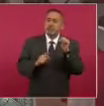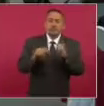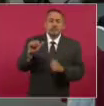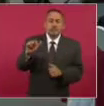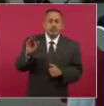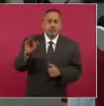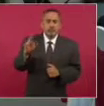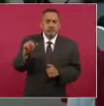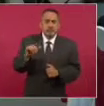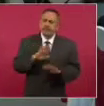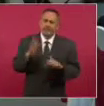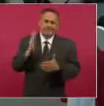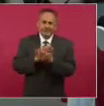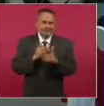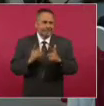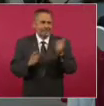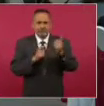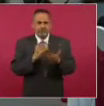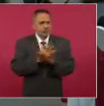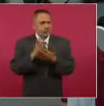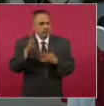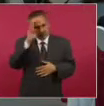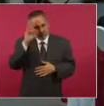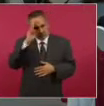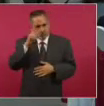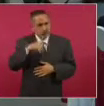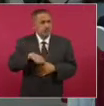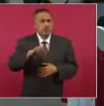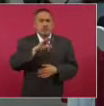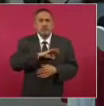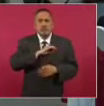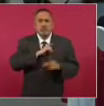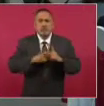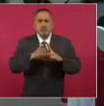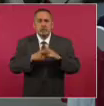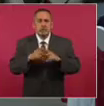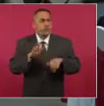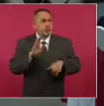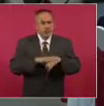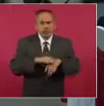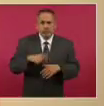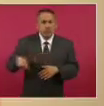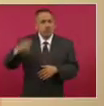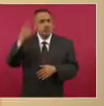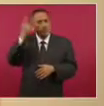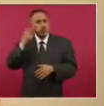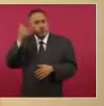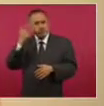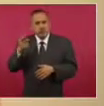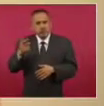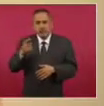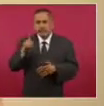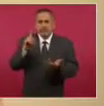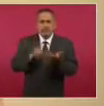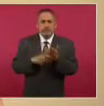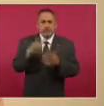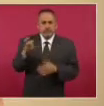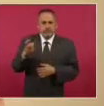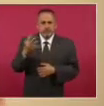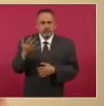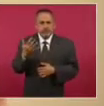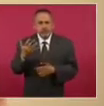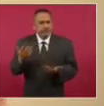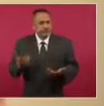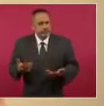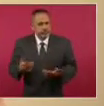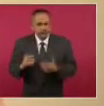y para bajar los requisitos de cotización para poder acceder a una pensión de 1,250